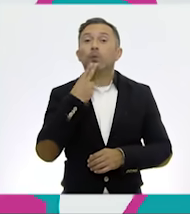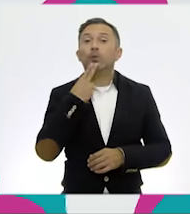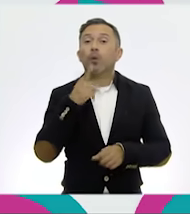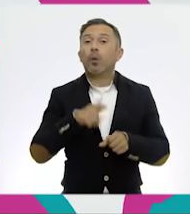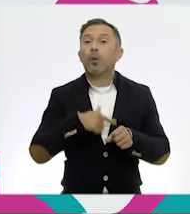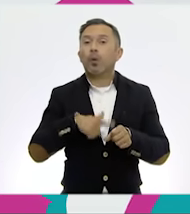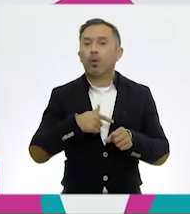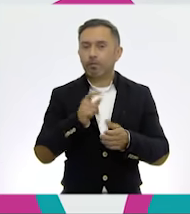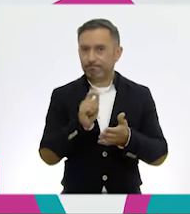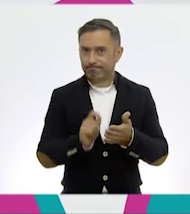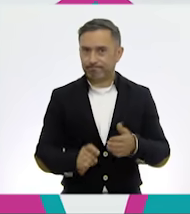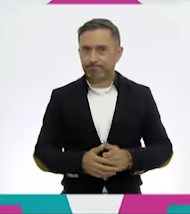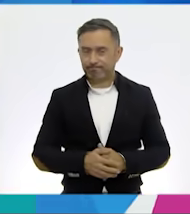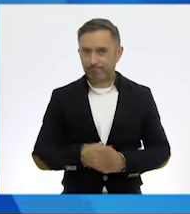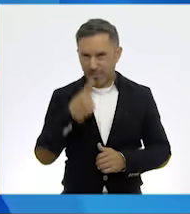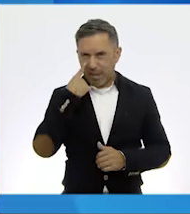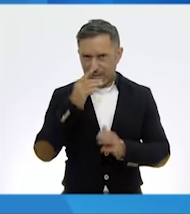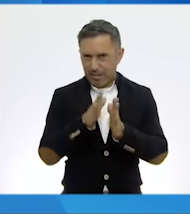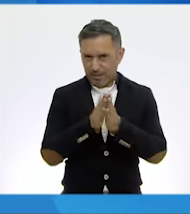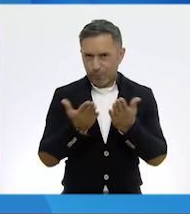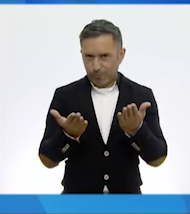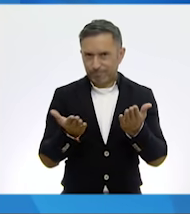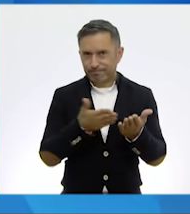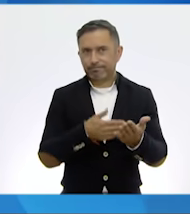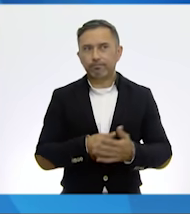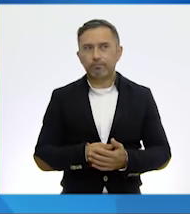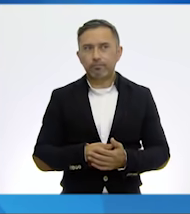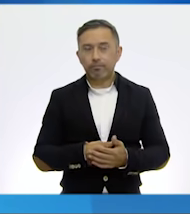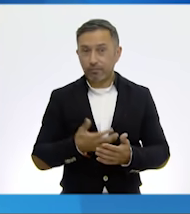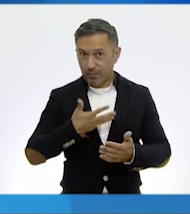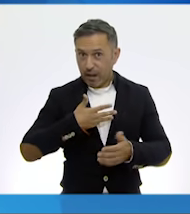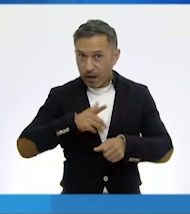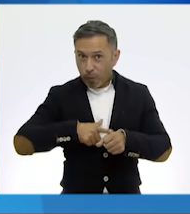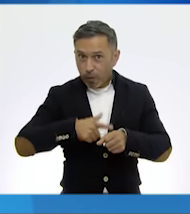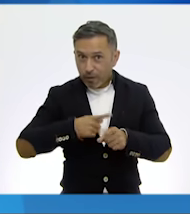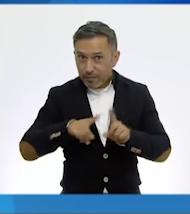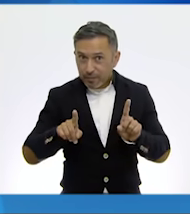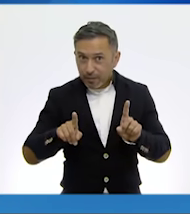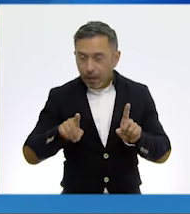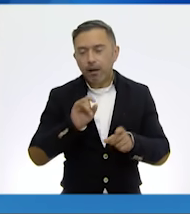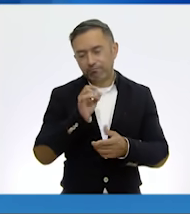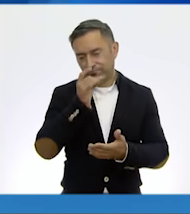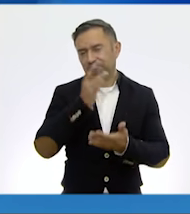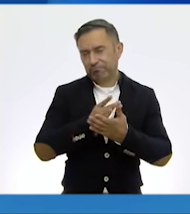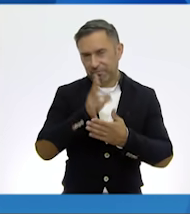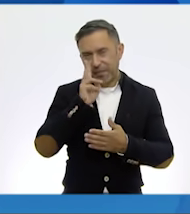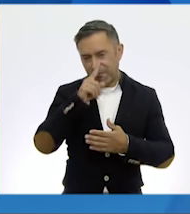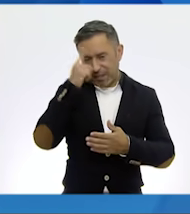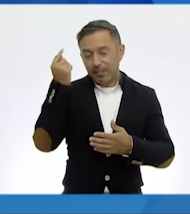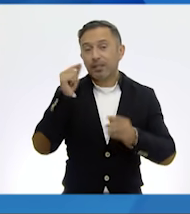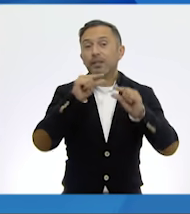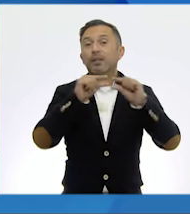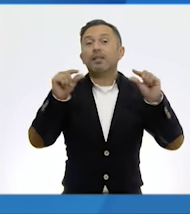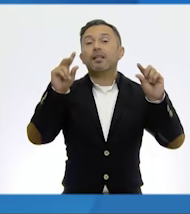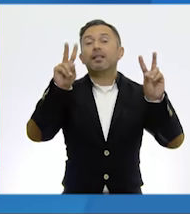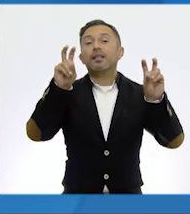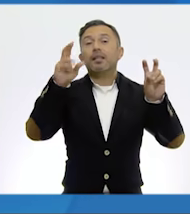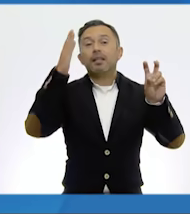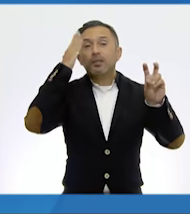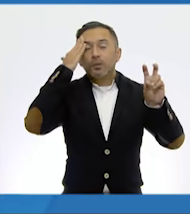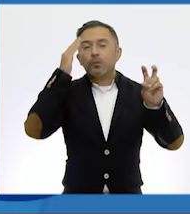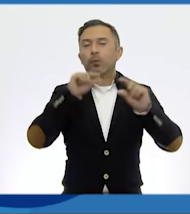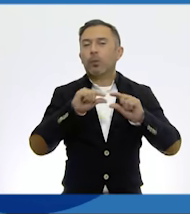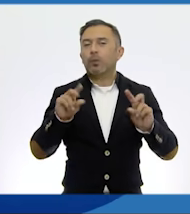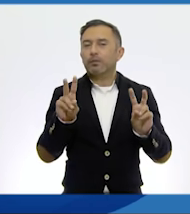Vamos a ver tu libro. ¿Tiene uso de colores? Bueno, uno ya lo identificamos en los subtítulos. Exacto, en títulos y subtítulos ahí